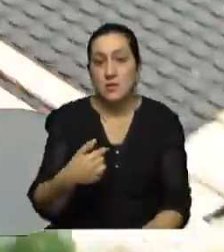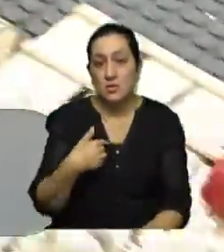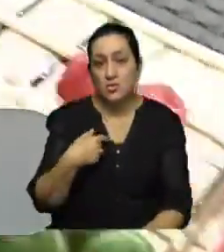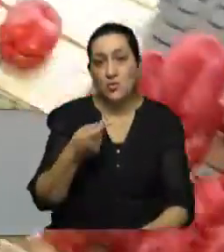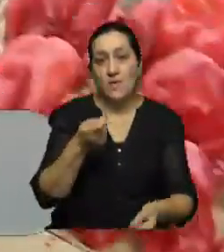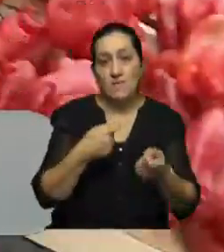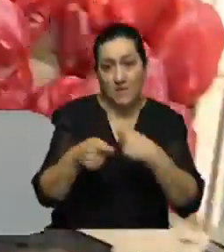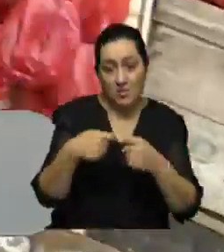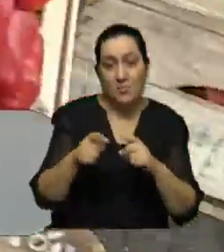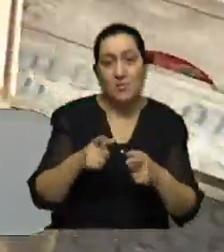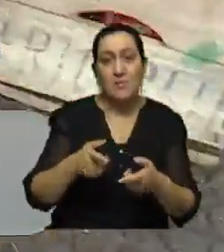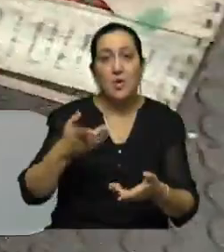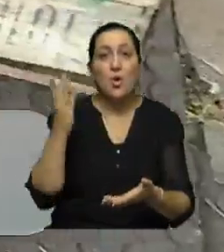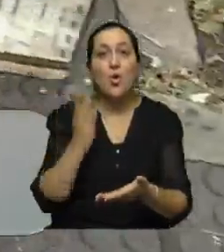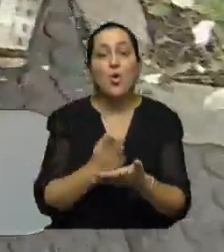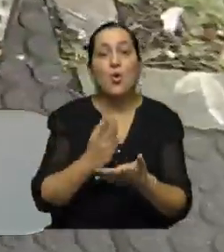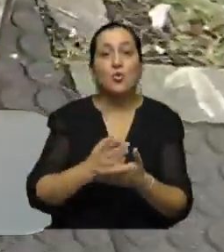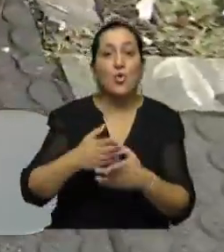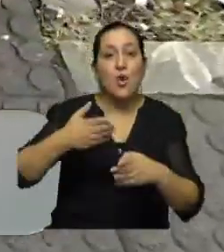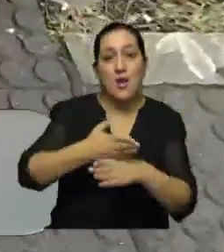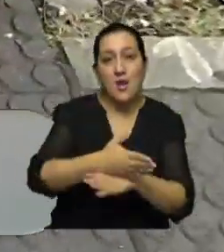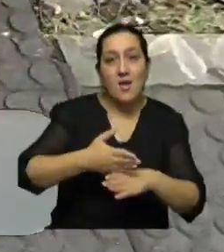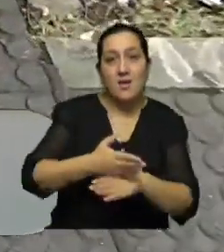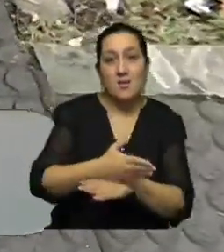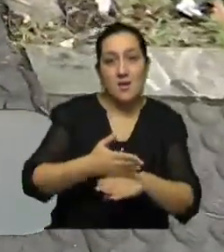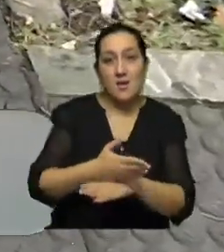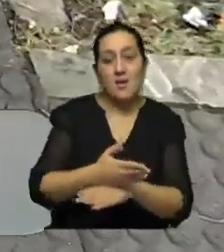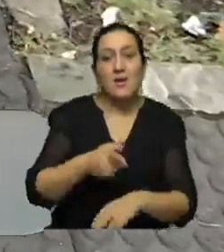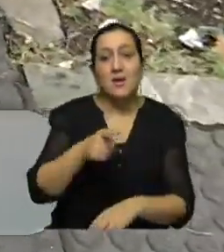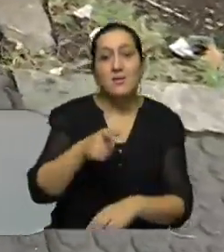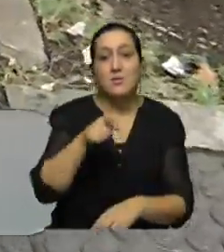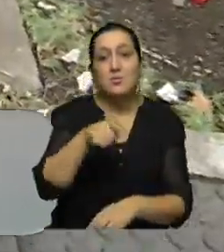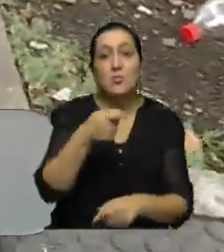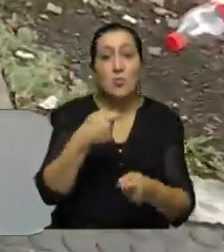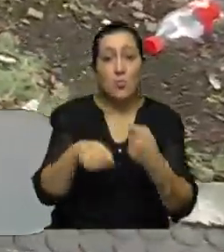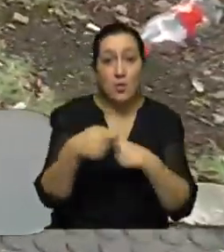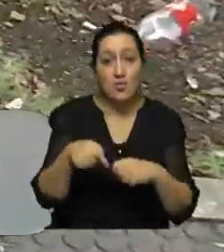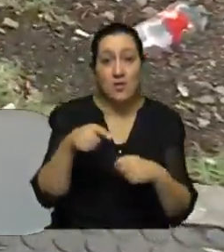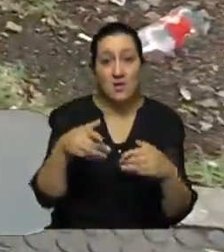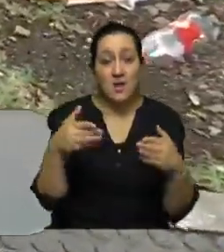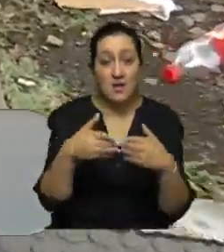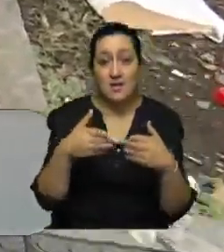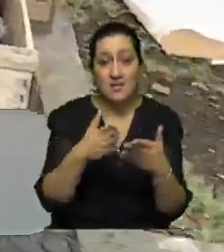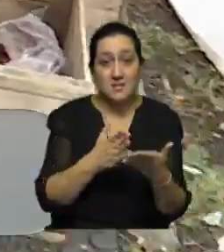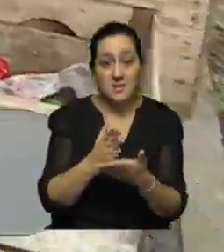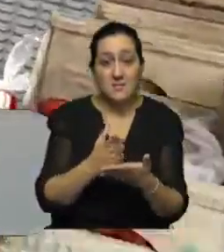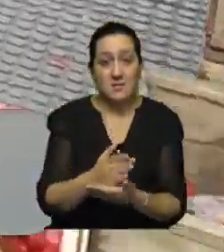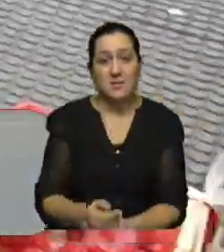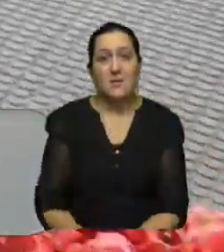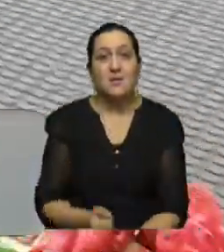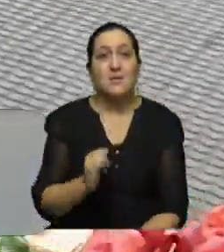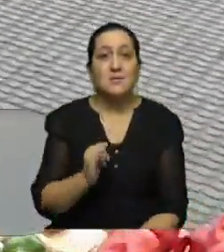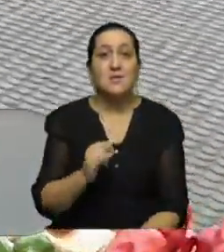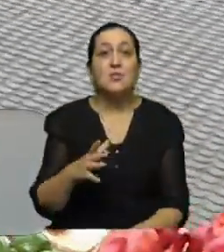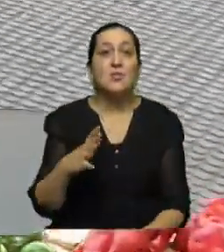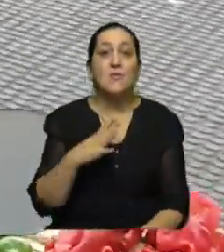yo soy rajador de leña, me conoce bien. Mucho, digo, que se corta con motosierra, digo. Este es su puesto, que está ubicado aquí en la esquina siempre, digamos. Sí, no lo terminé de armar ahora,